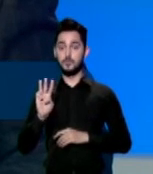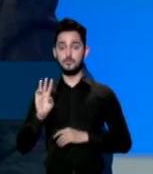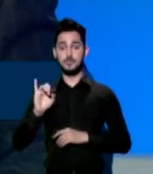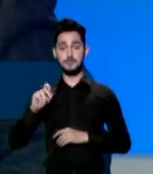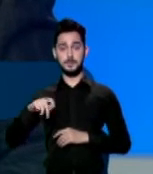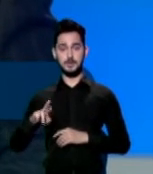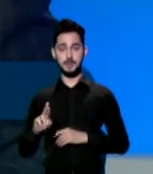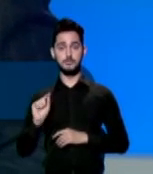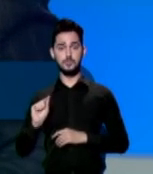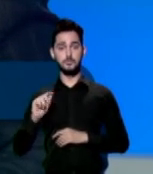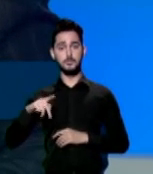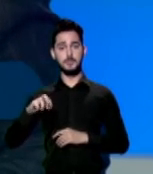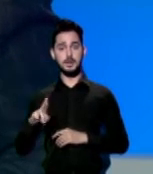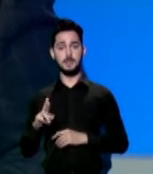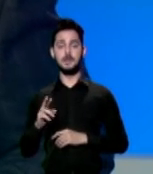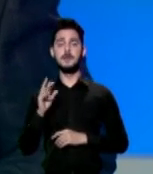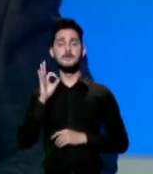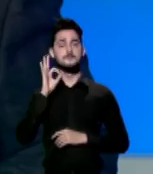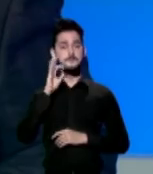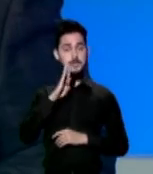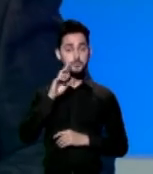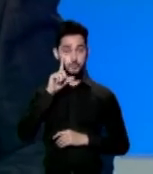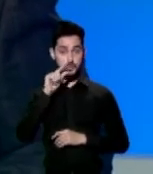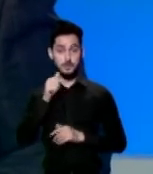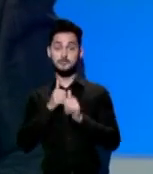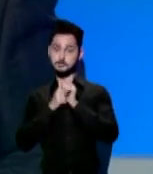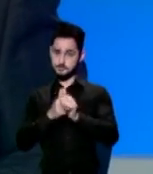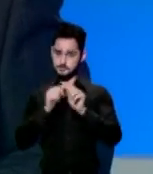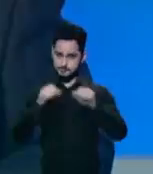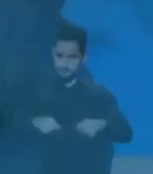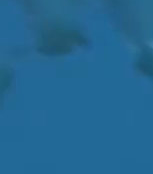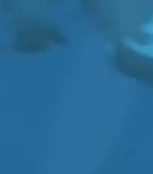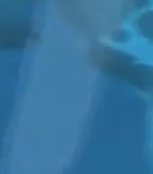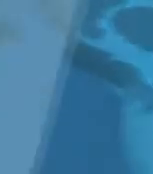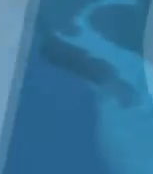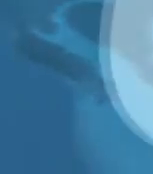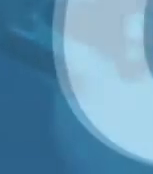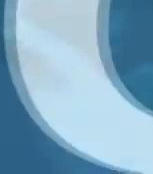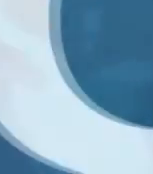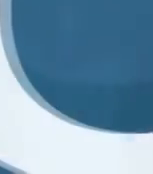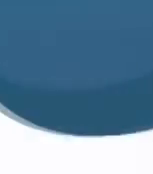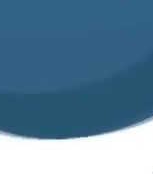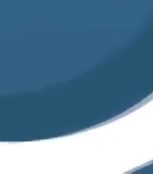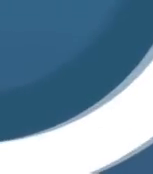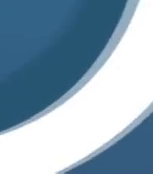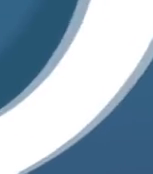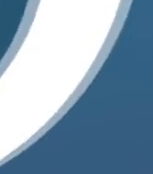www.ipr.pr y también seguirnos en nuestras redes en Facebook y Twitter.